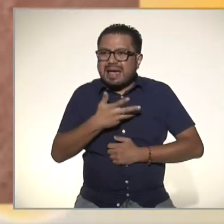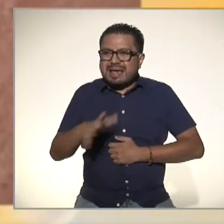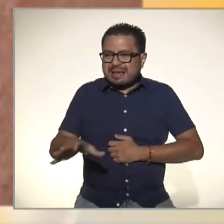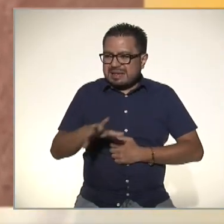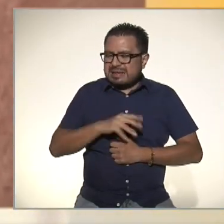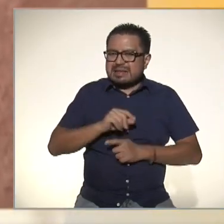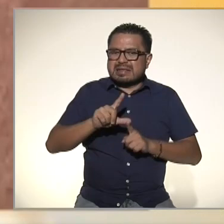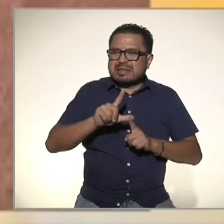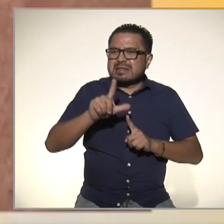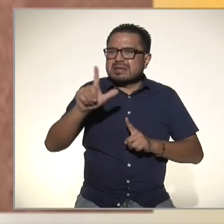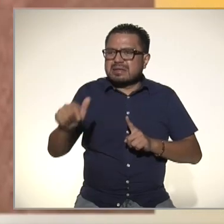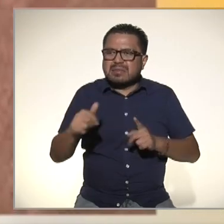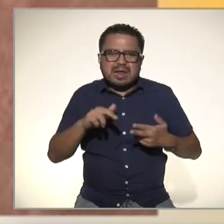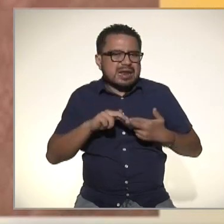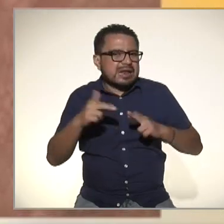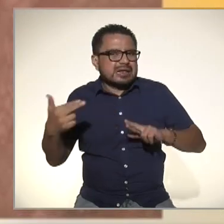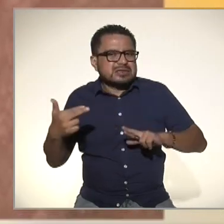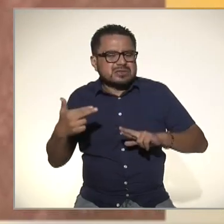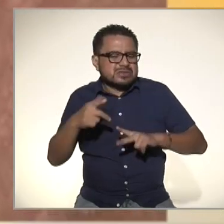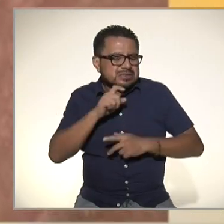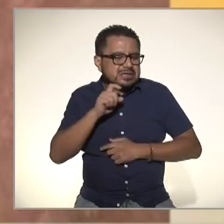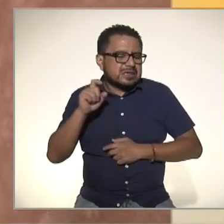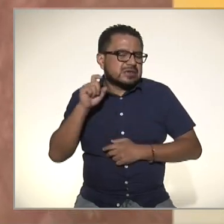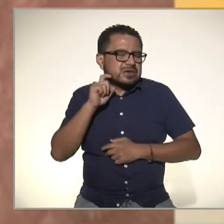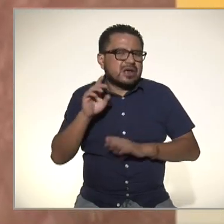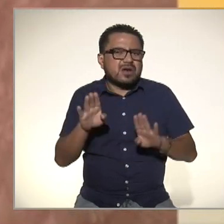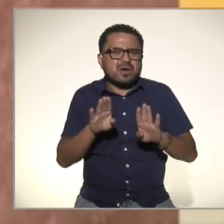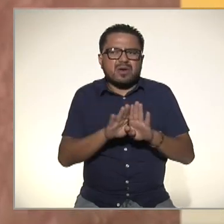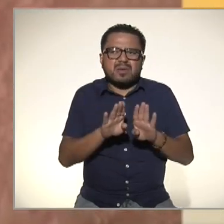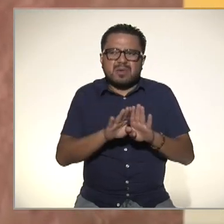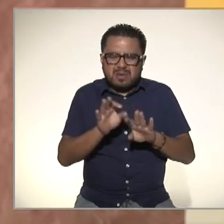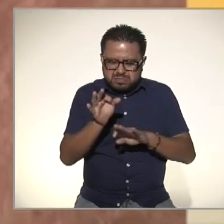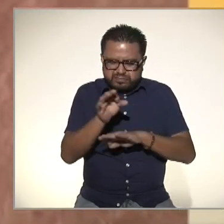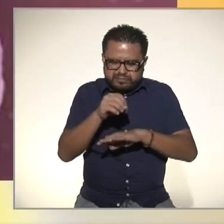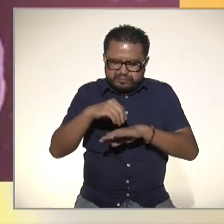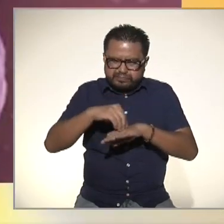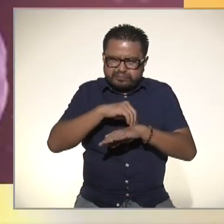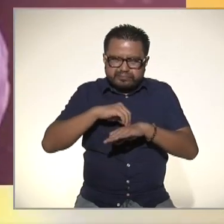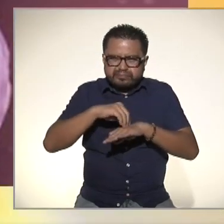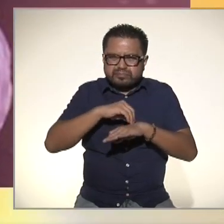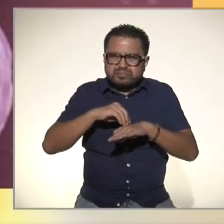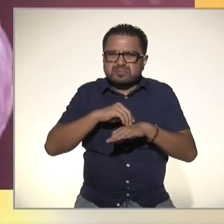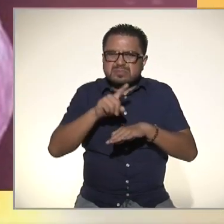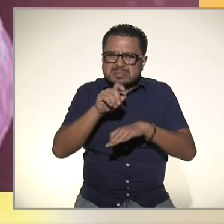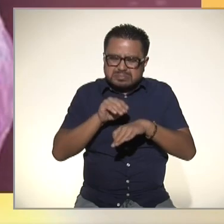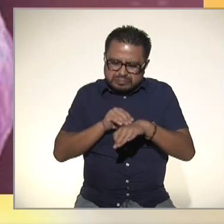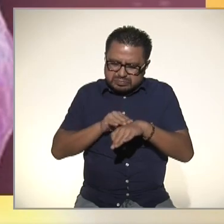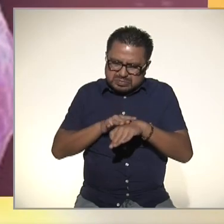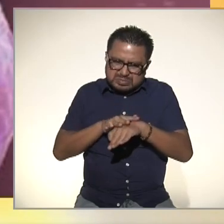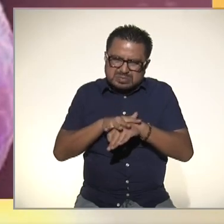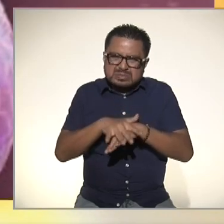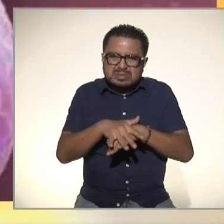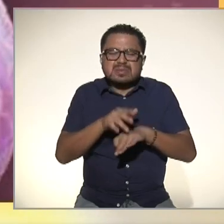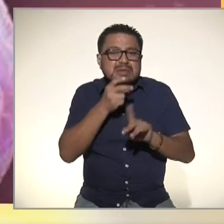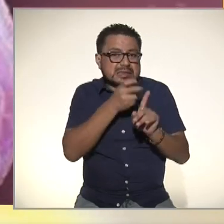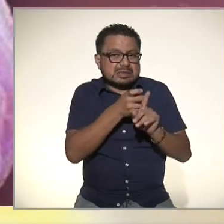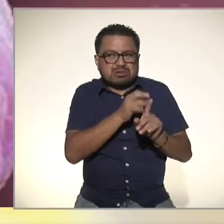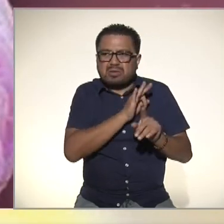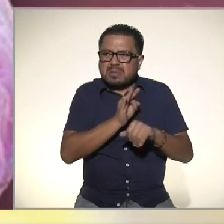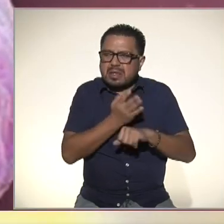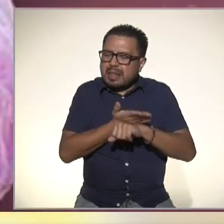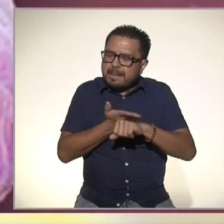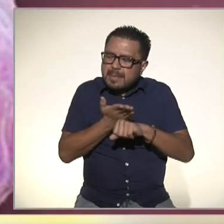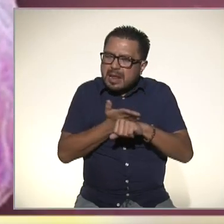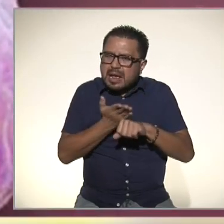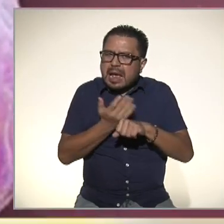de una relación sexual, como úlceras, como salida de líquido por la uretra. Esto puede ser blanco